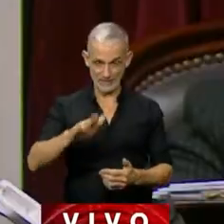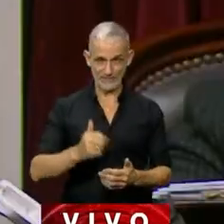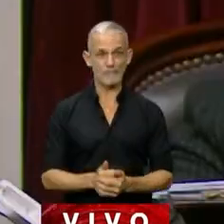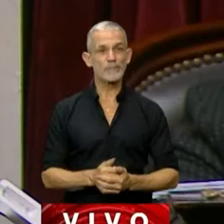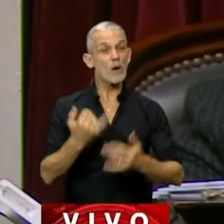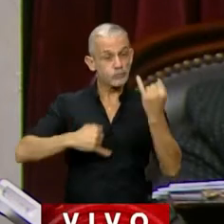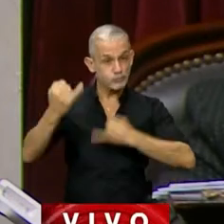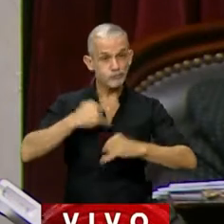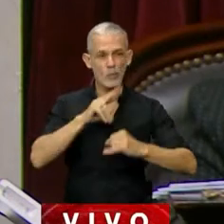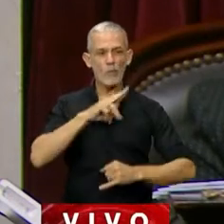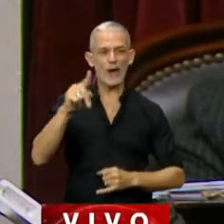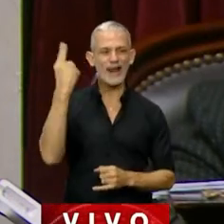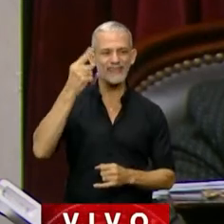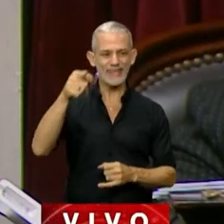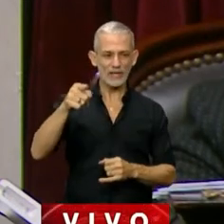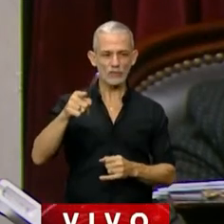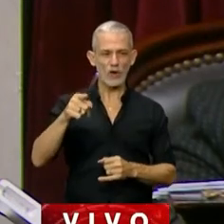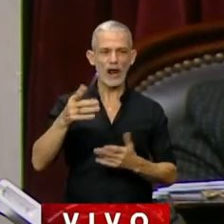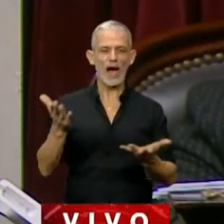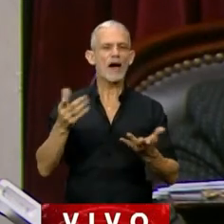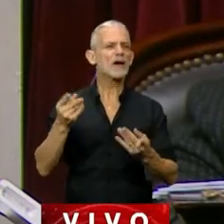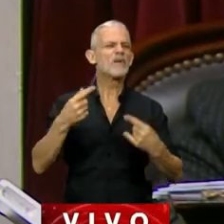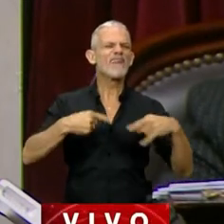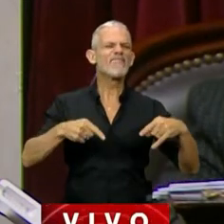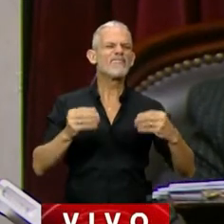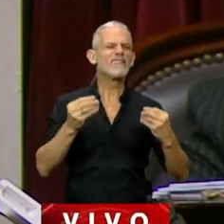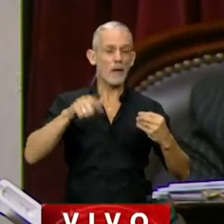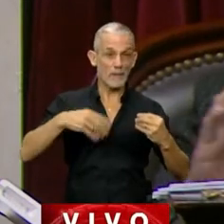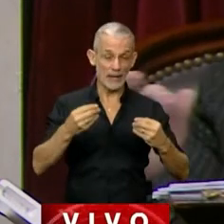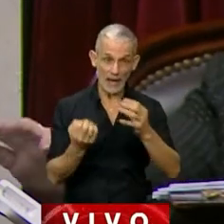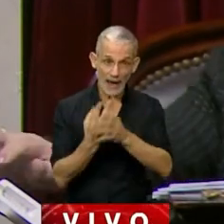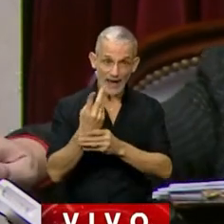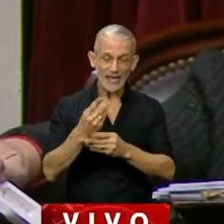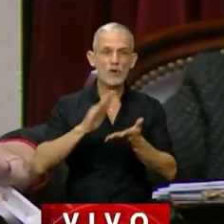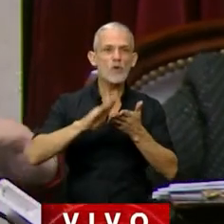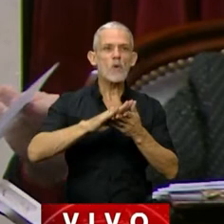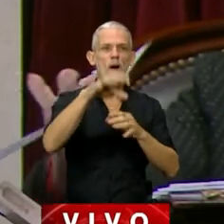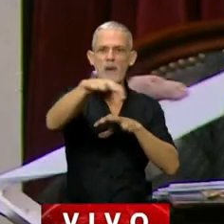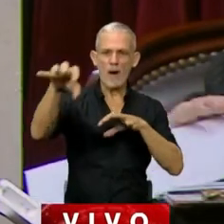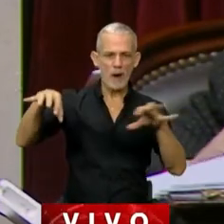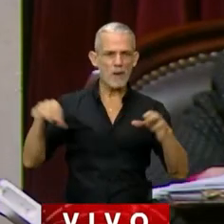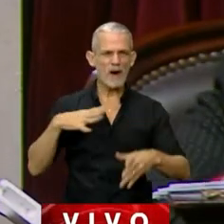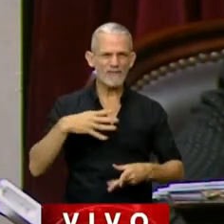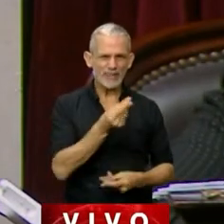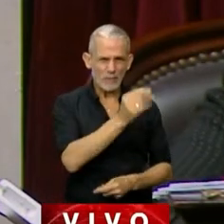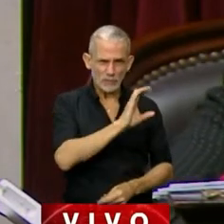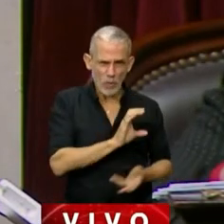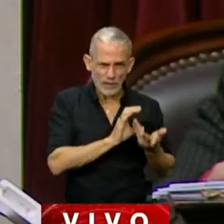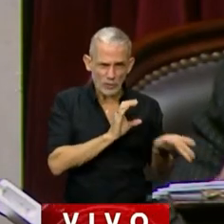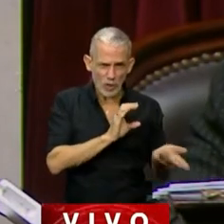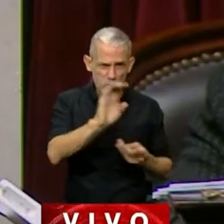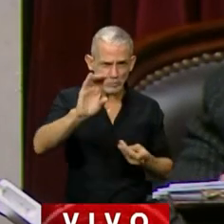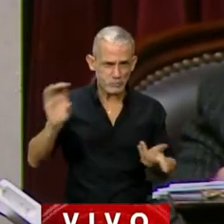nos informó que parte de esa reducción fue a consecuencia justamente de la creación de nuevas áreas sin el acompañamiento